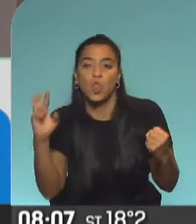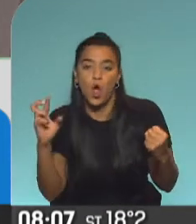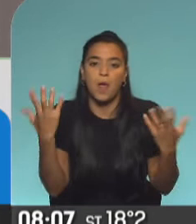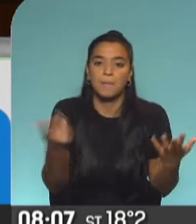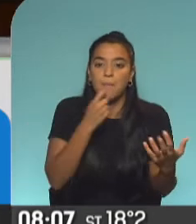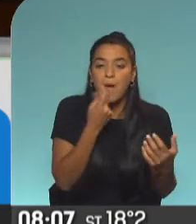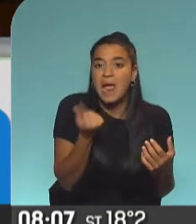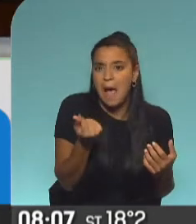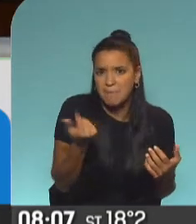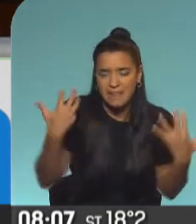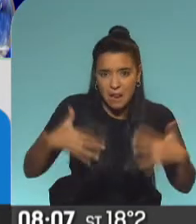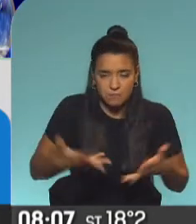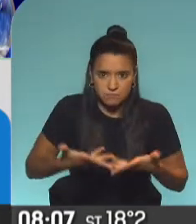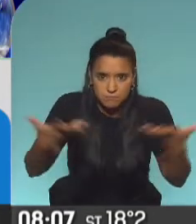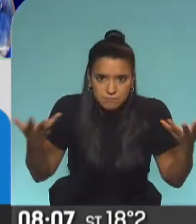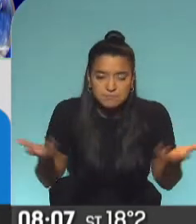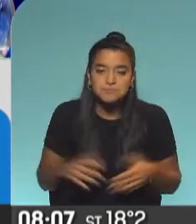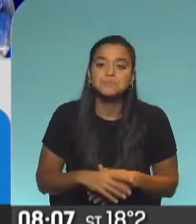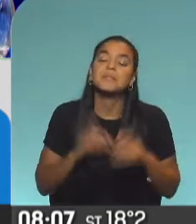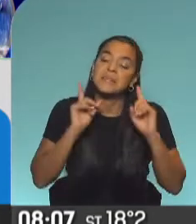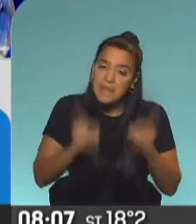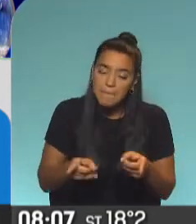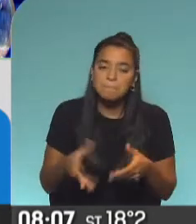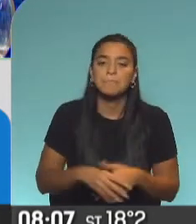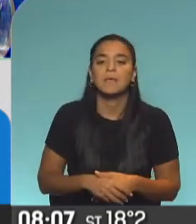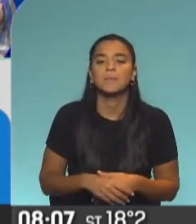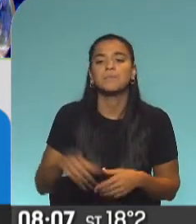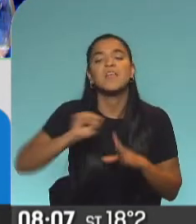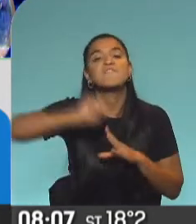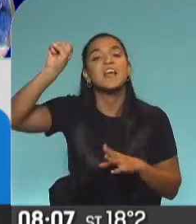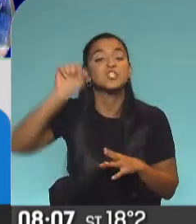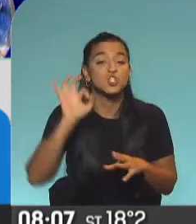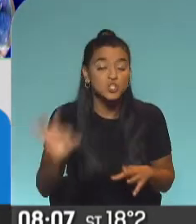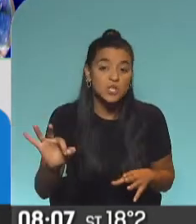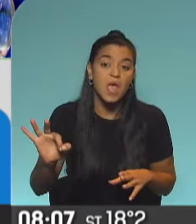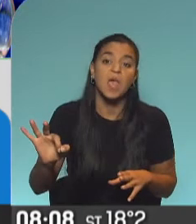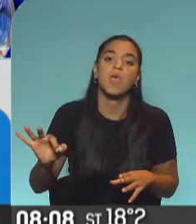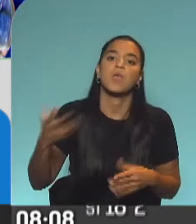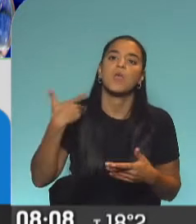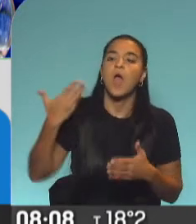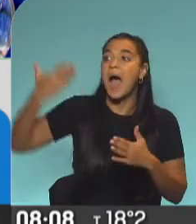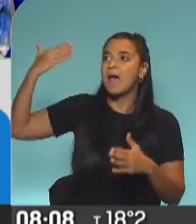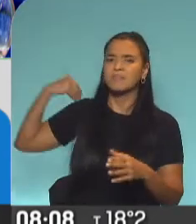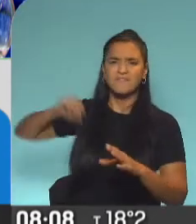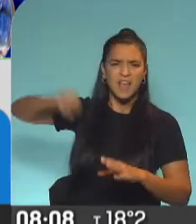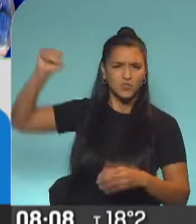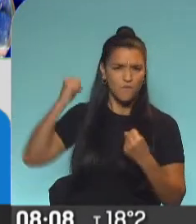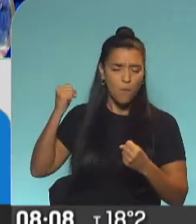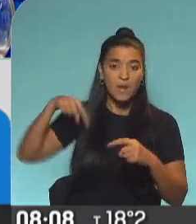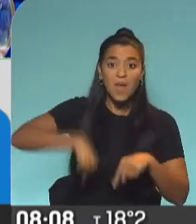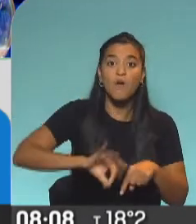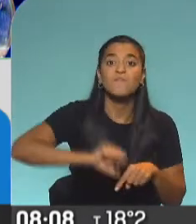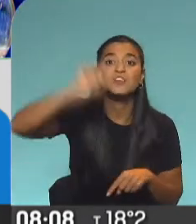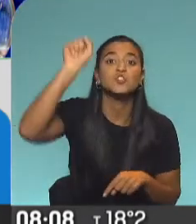fugaban capitales ni hablar. Sí, pero también la inflación cero después de años de hiperinflación obviamente llevaban a